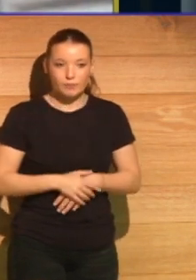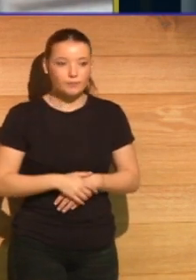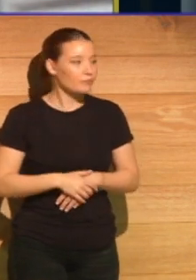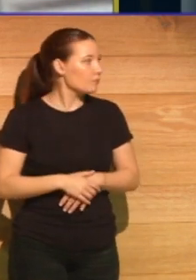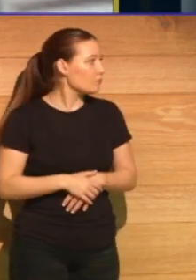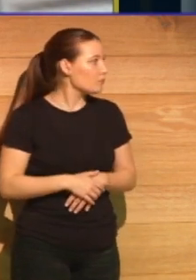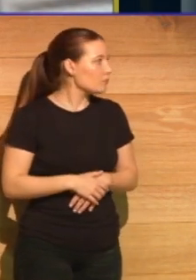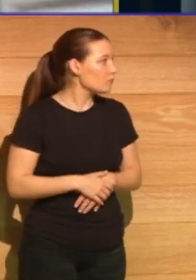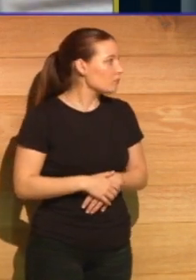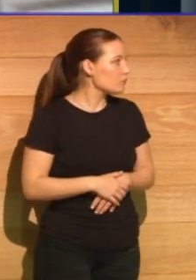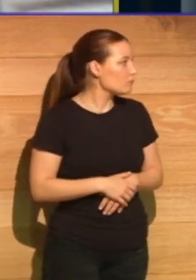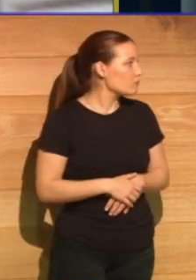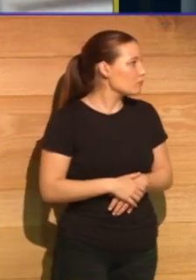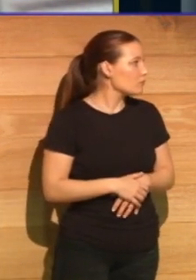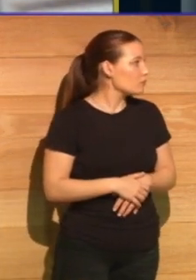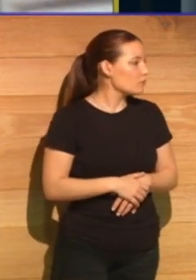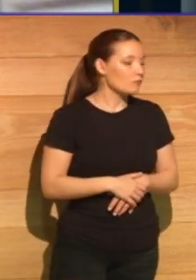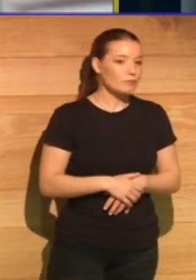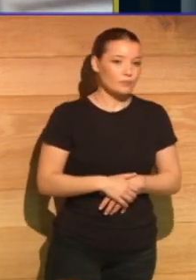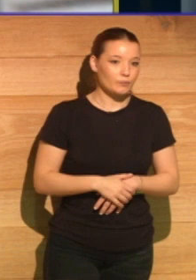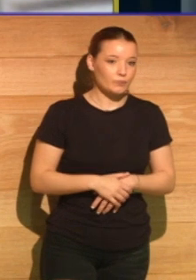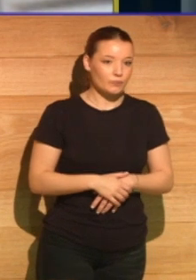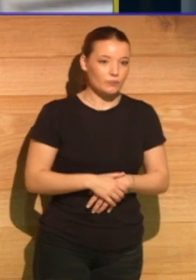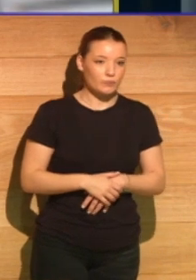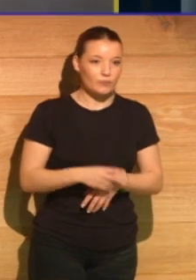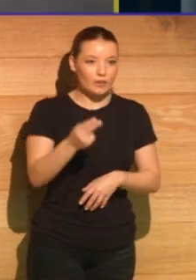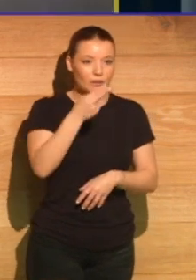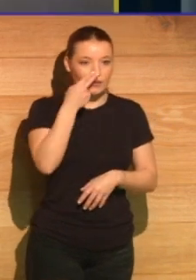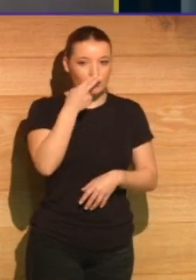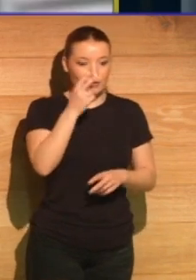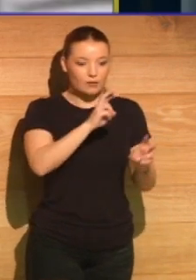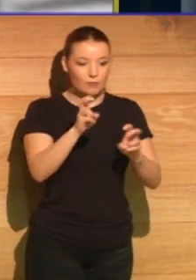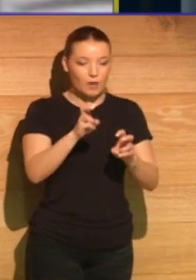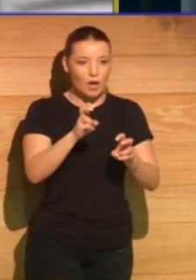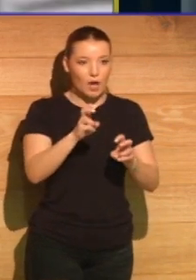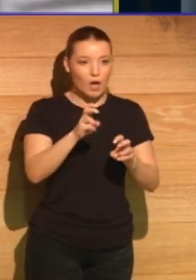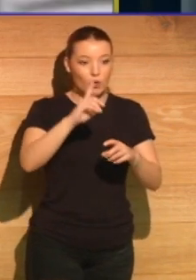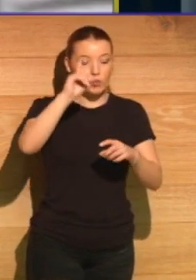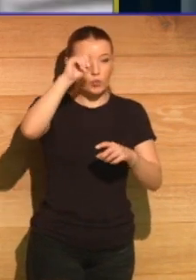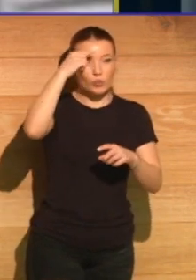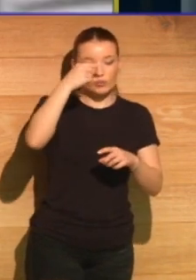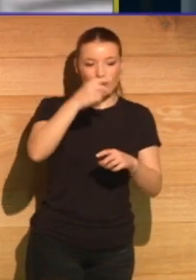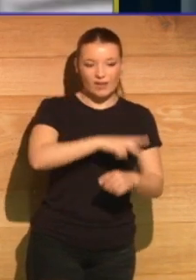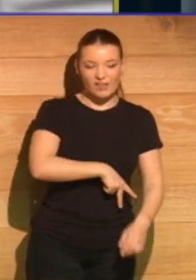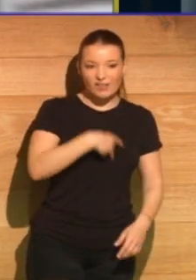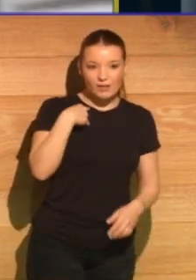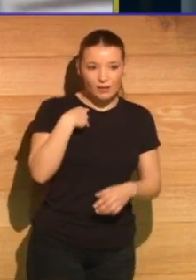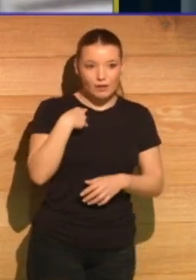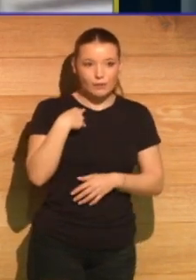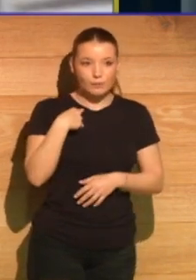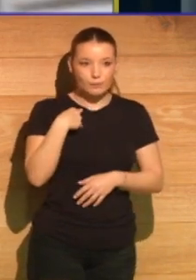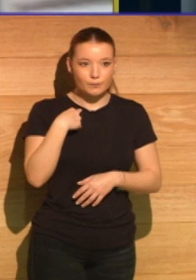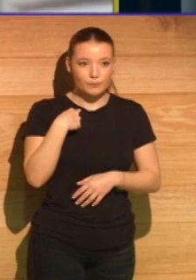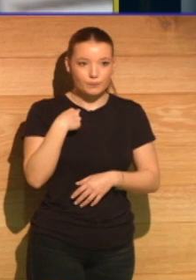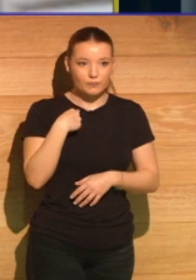la cultura general y no hacer ese desprecio, no excusarse, ¿no? No leo poesía